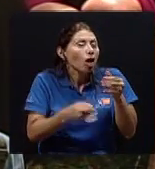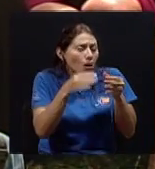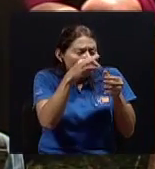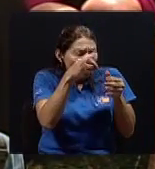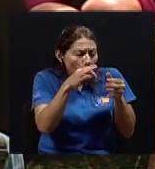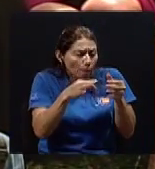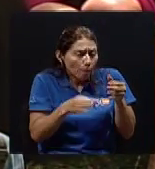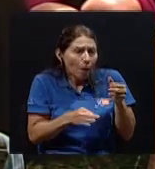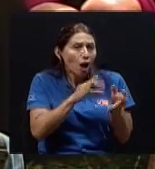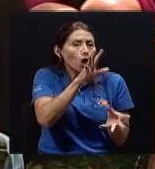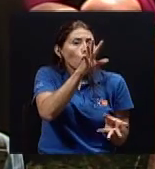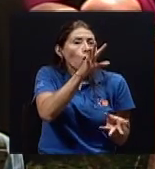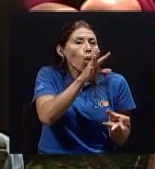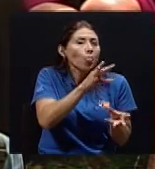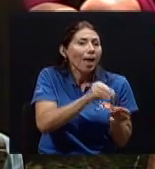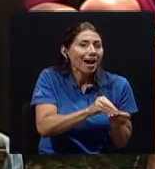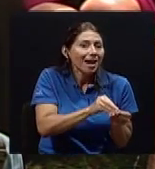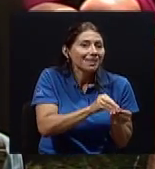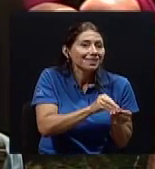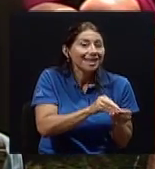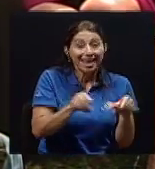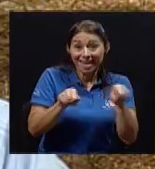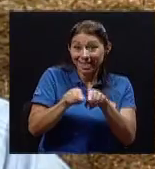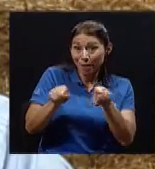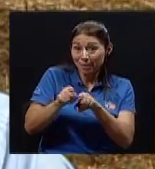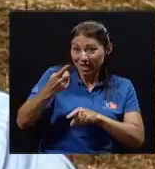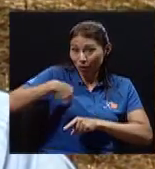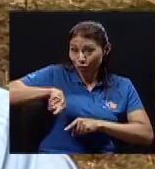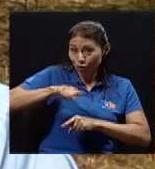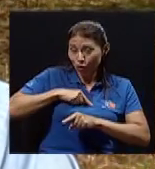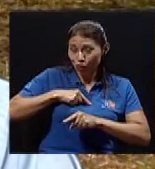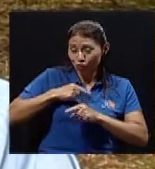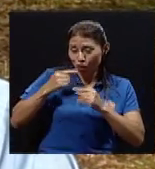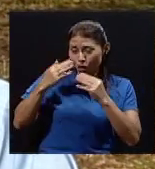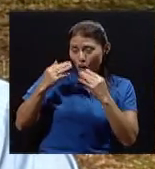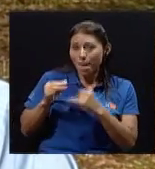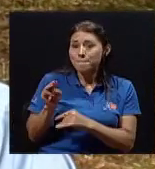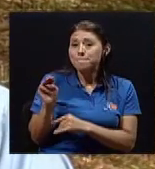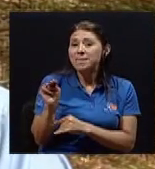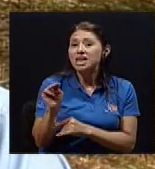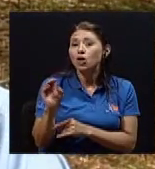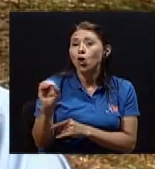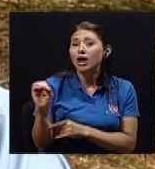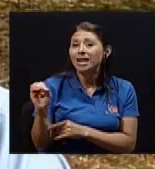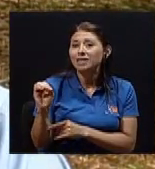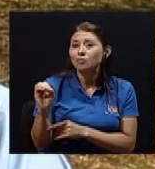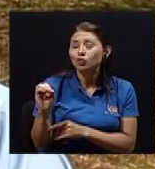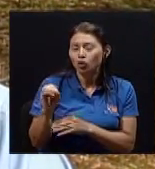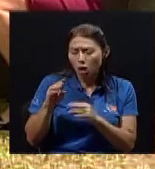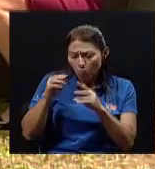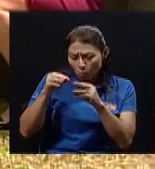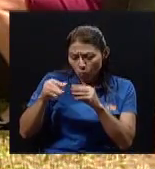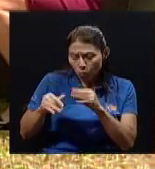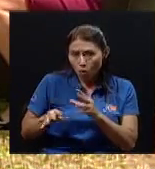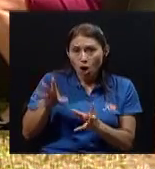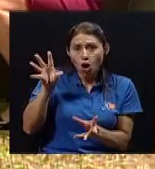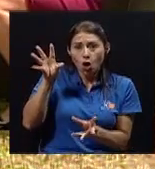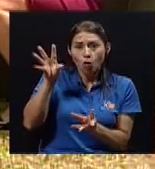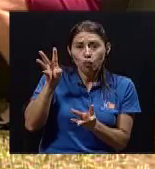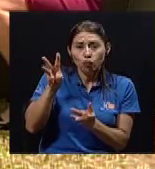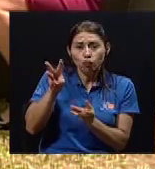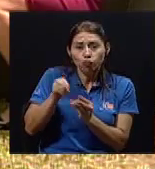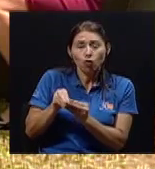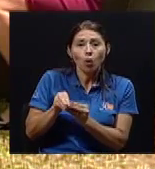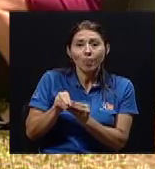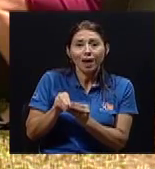lado cogemos los microorganismos que conviven con nosotros y los contamos, los microorganismos superan en millones